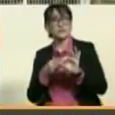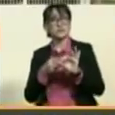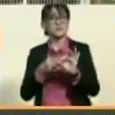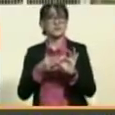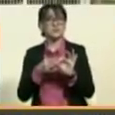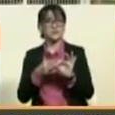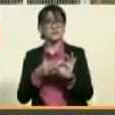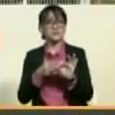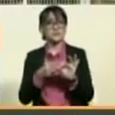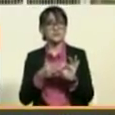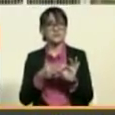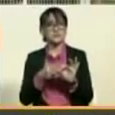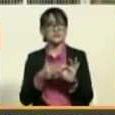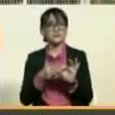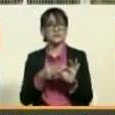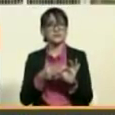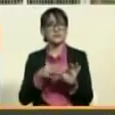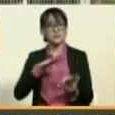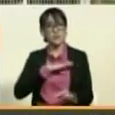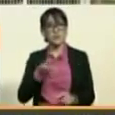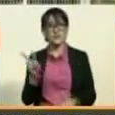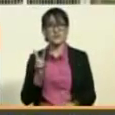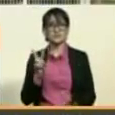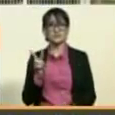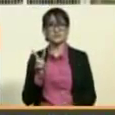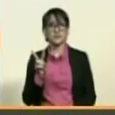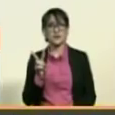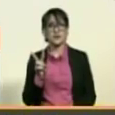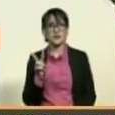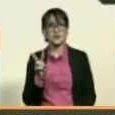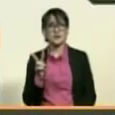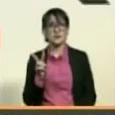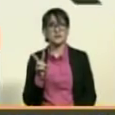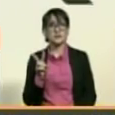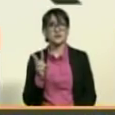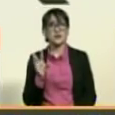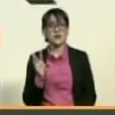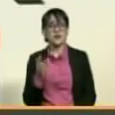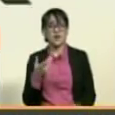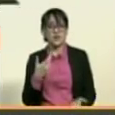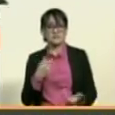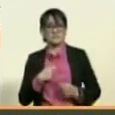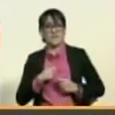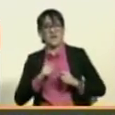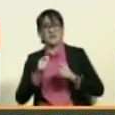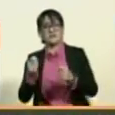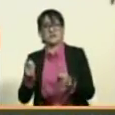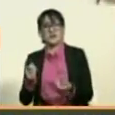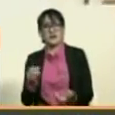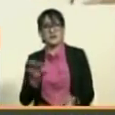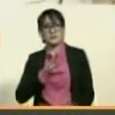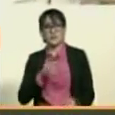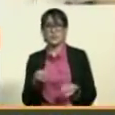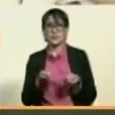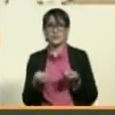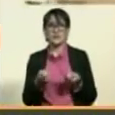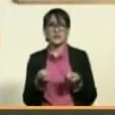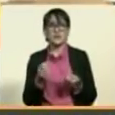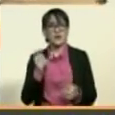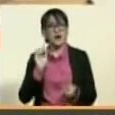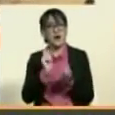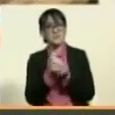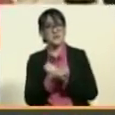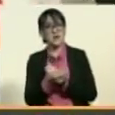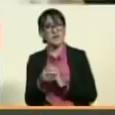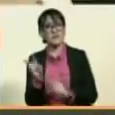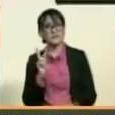criptomoneda soberana del país. No es entregar la soberanía monetaria, comercial, convertir el país en una